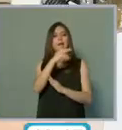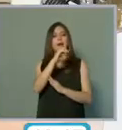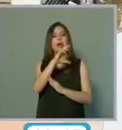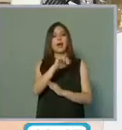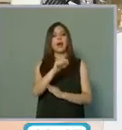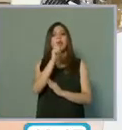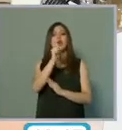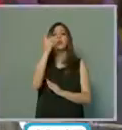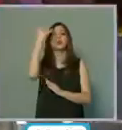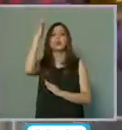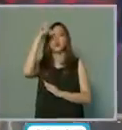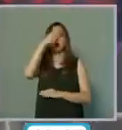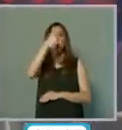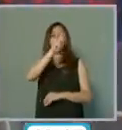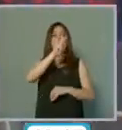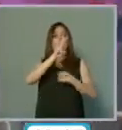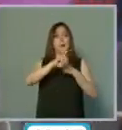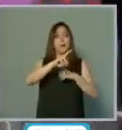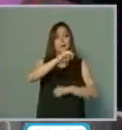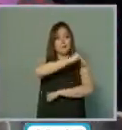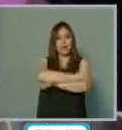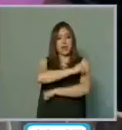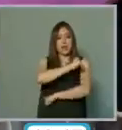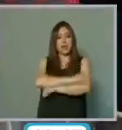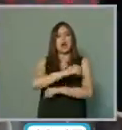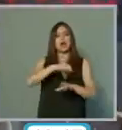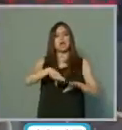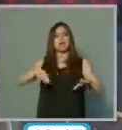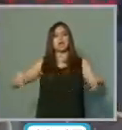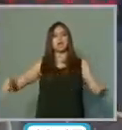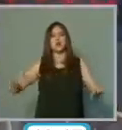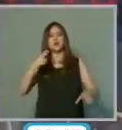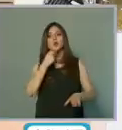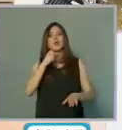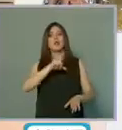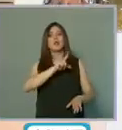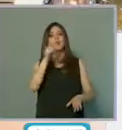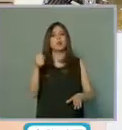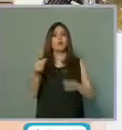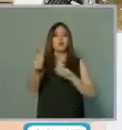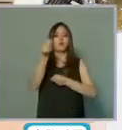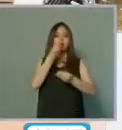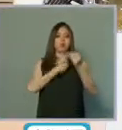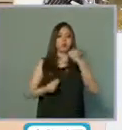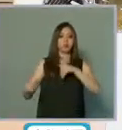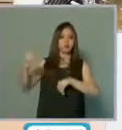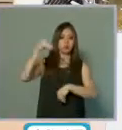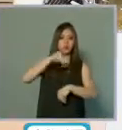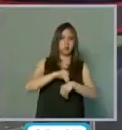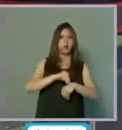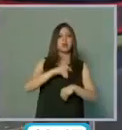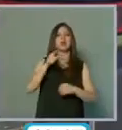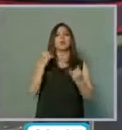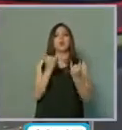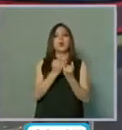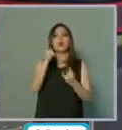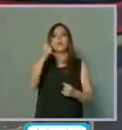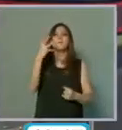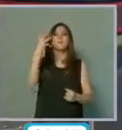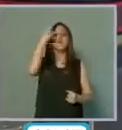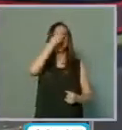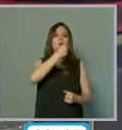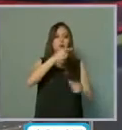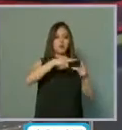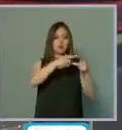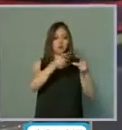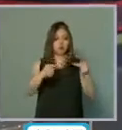poquitito de sol en cualquier ventanita o terraza. Puede tener albahaca y además usarla en sus recetas. Y es con muy eso. bonita la flor. Así es.